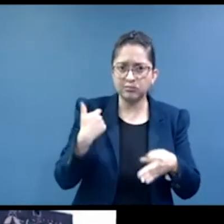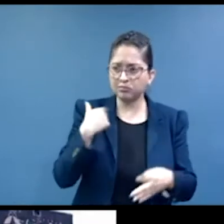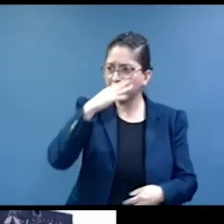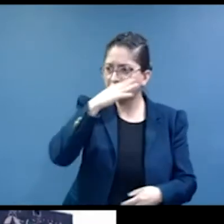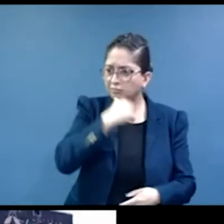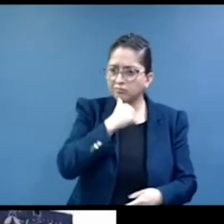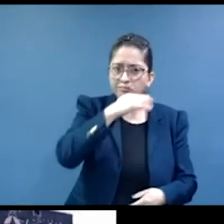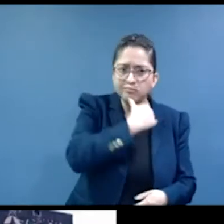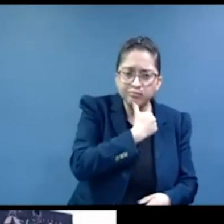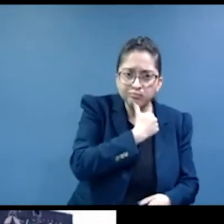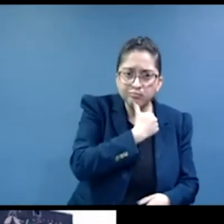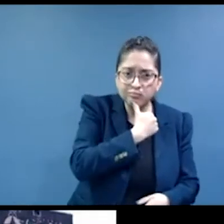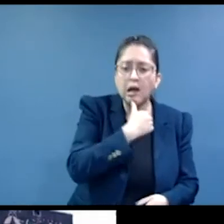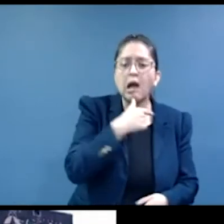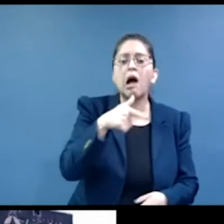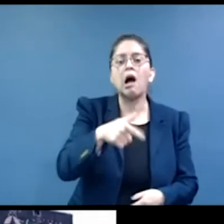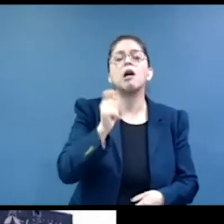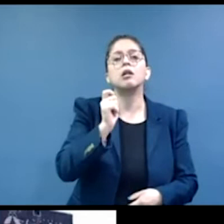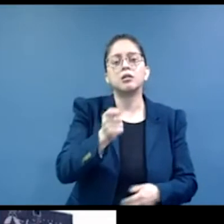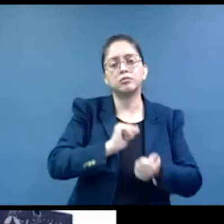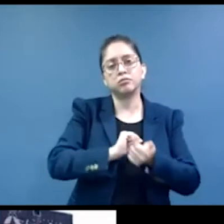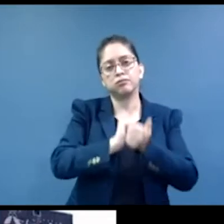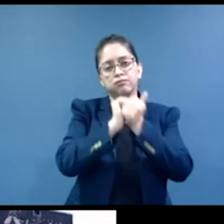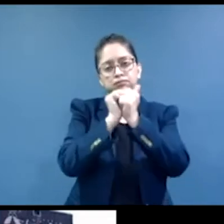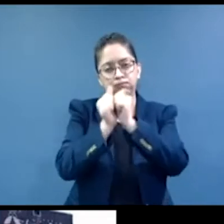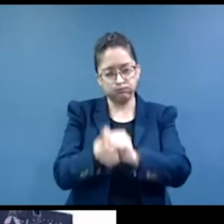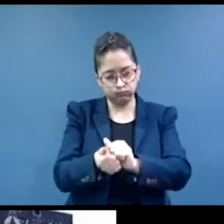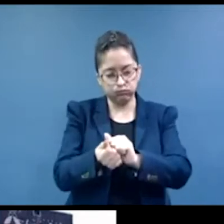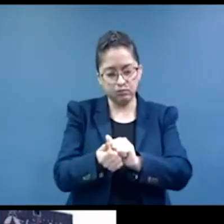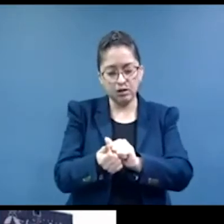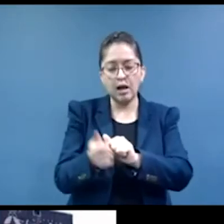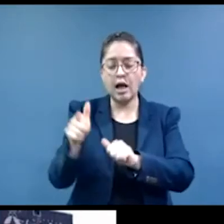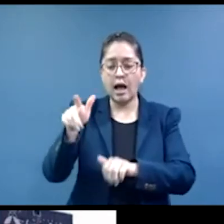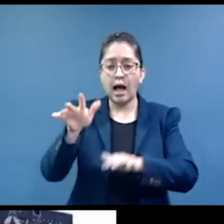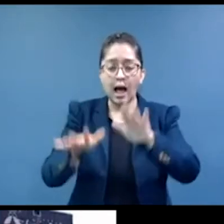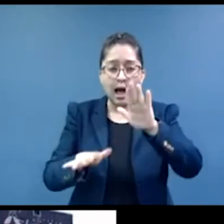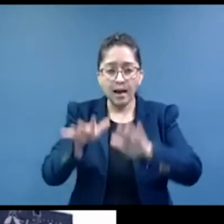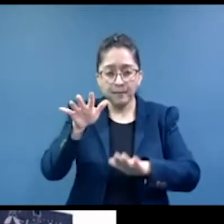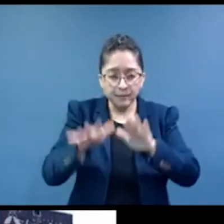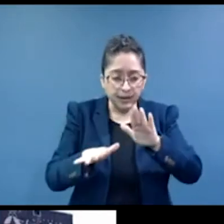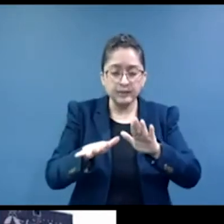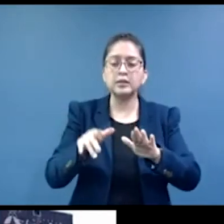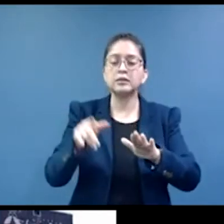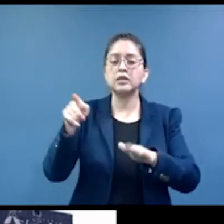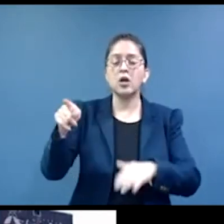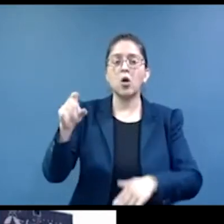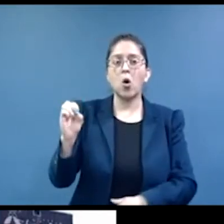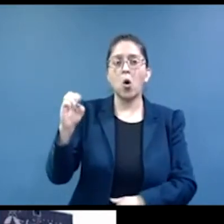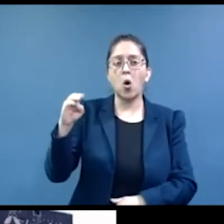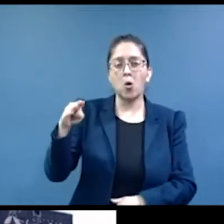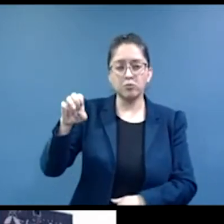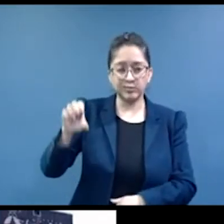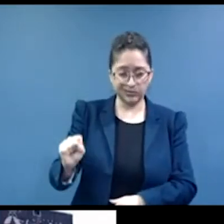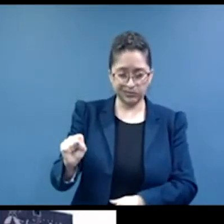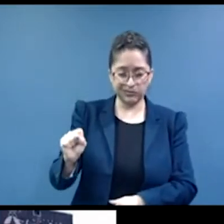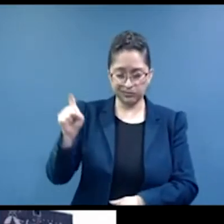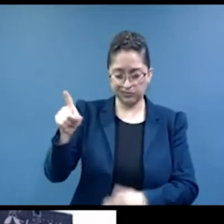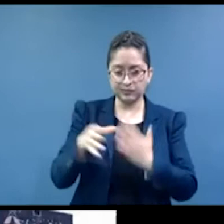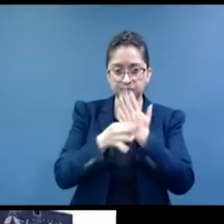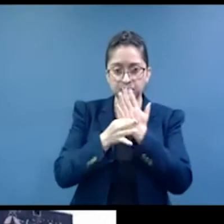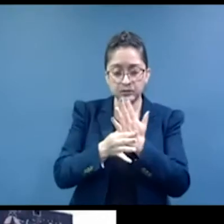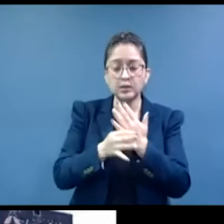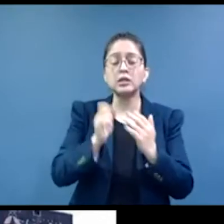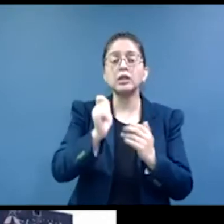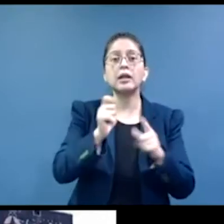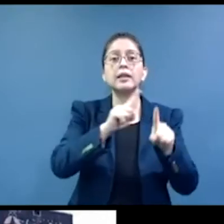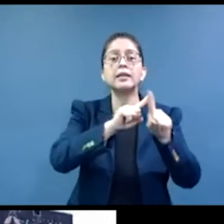se impulsó, a decir, del doctor Fernando Siegers, que es impulsor de esta definición ante la OMS, con la intención de que los